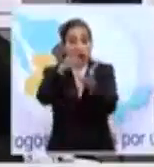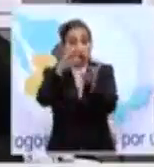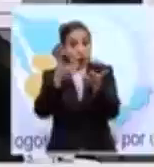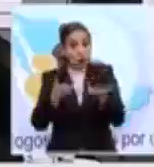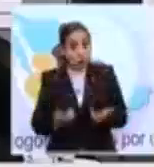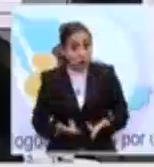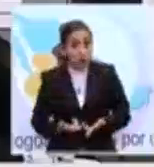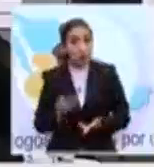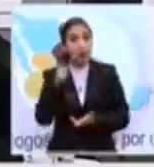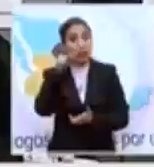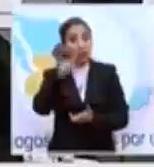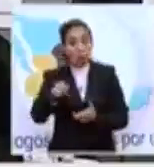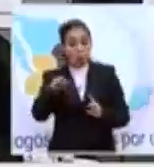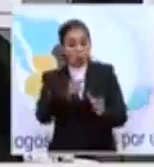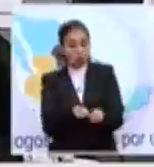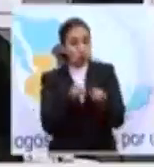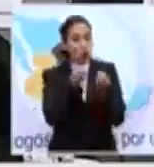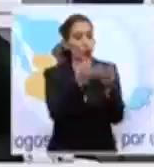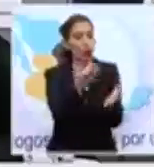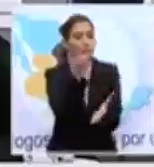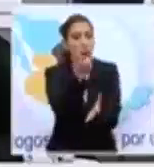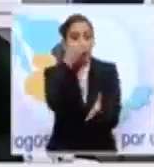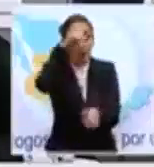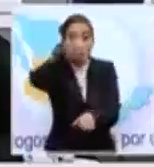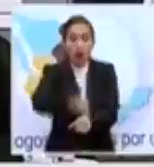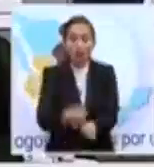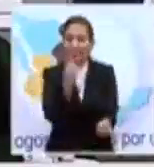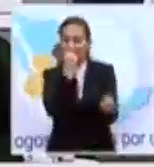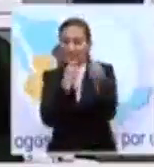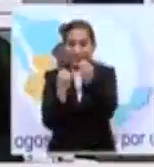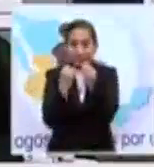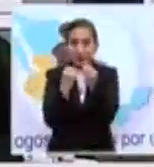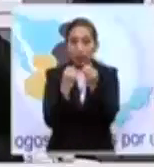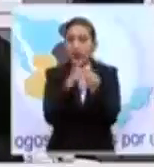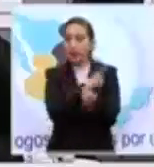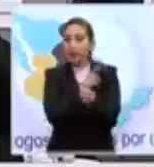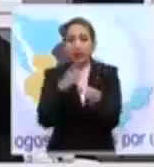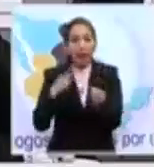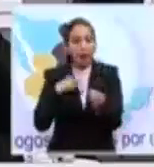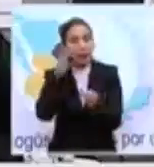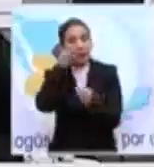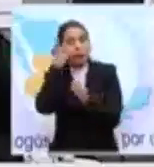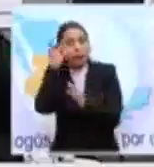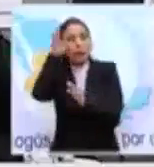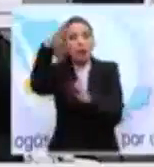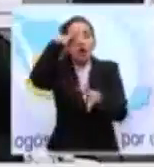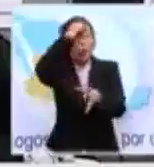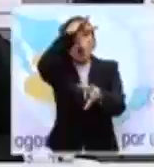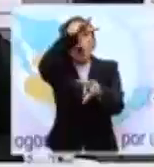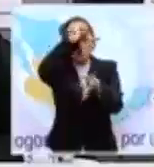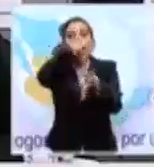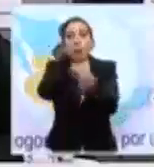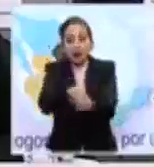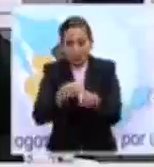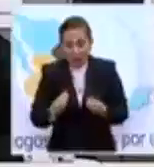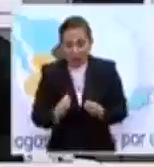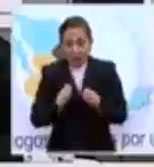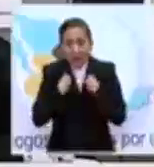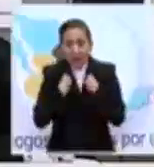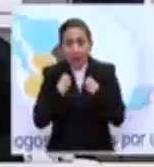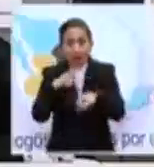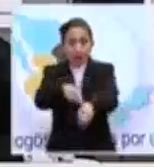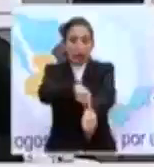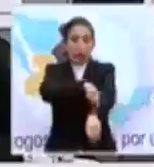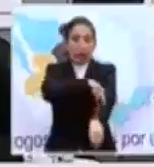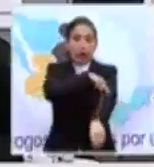canasta básica para que en ese momento satisfagan esa necesidad, pero tiene que ser una visión integral y de